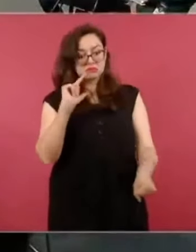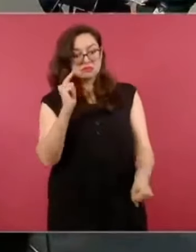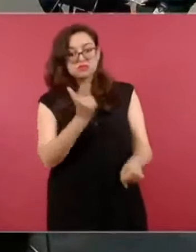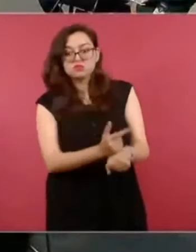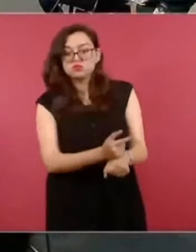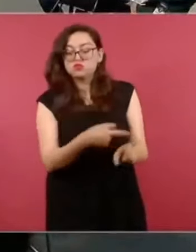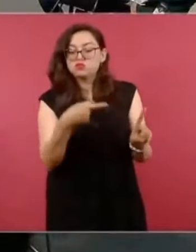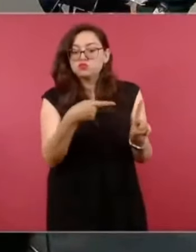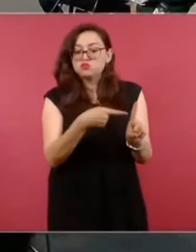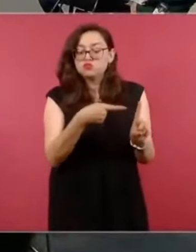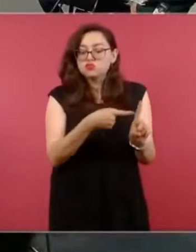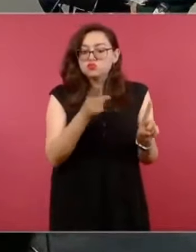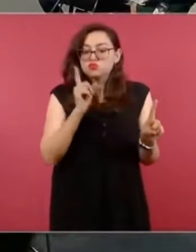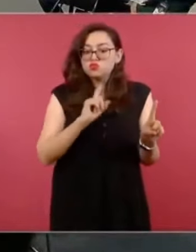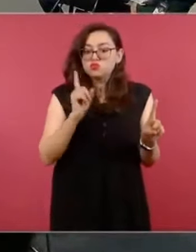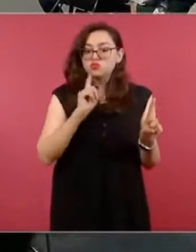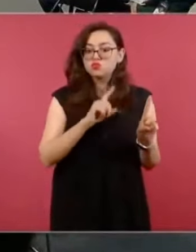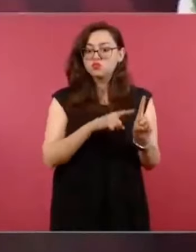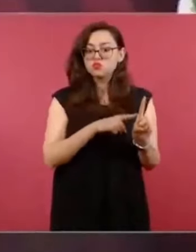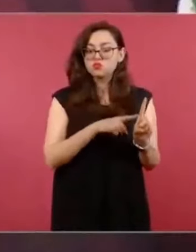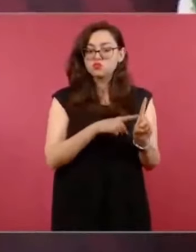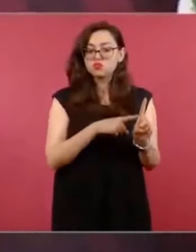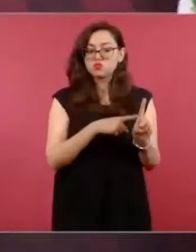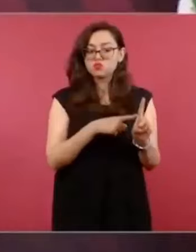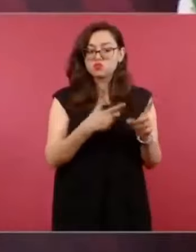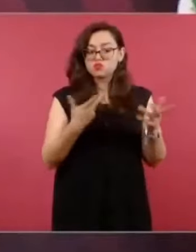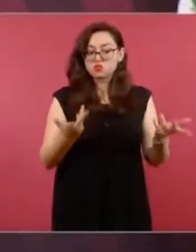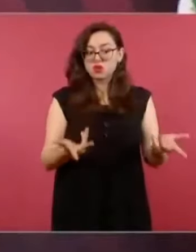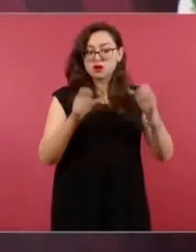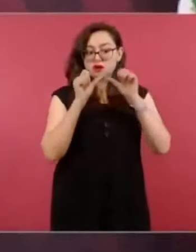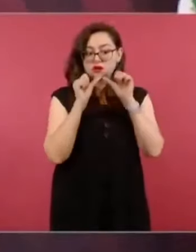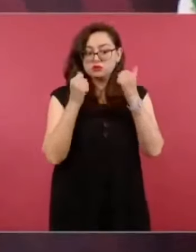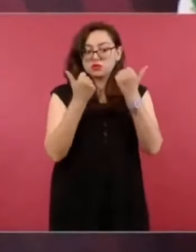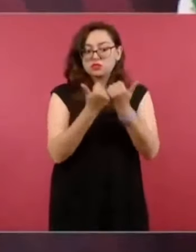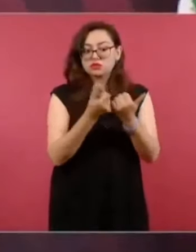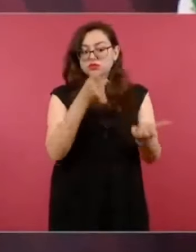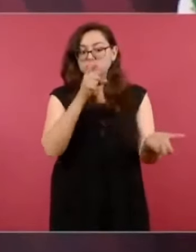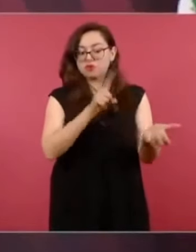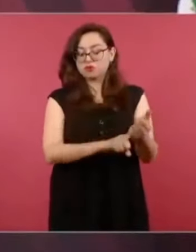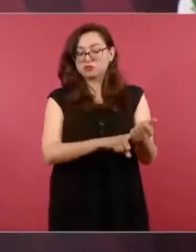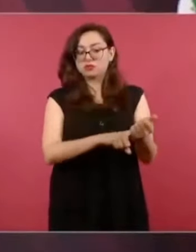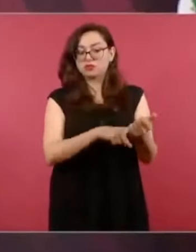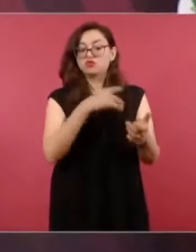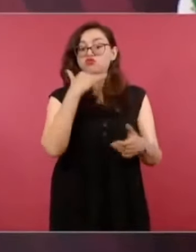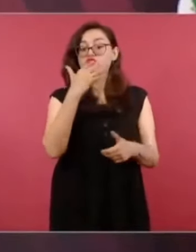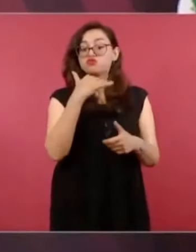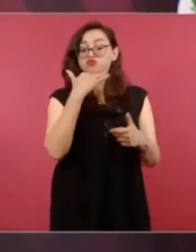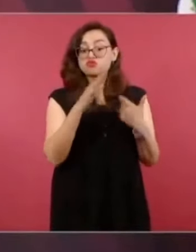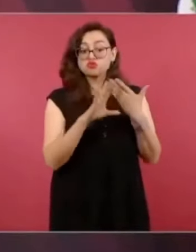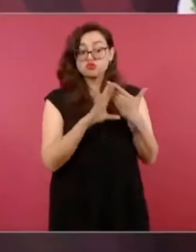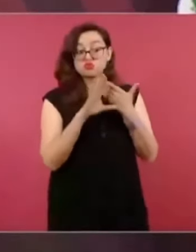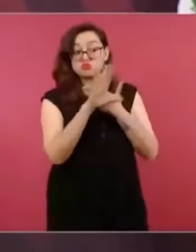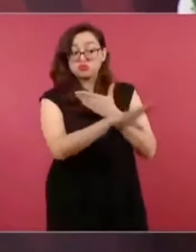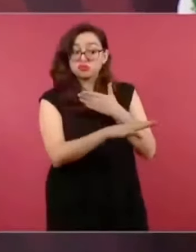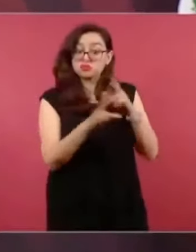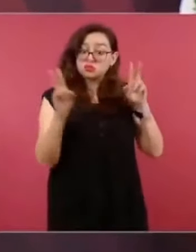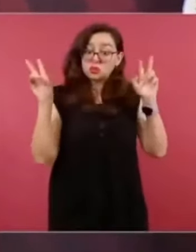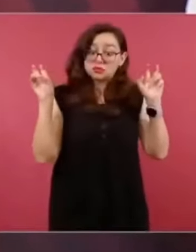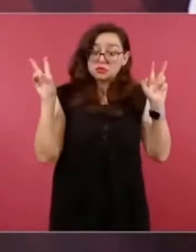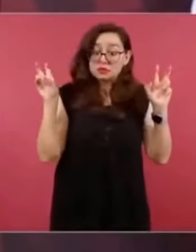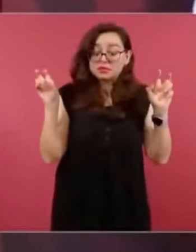encontrar de que en ese instituto para combatir la corrupción entre